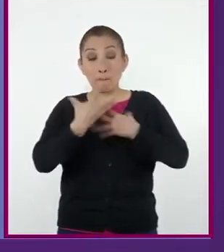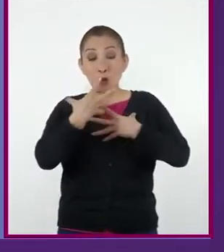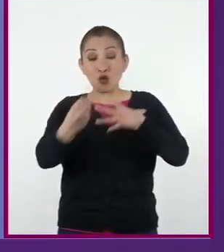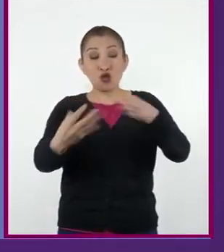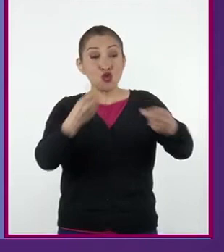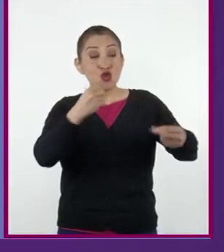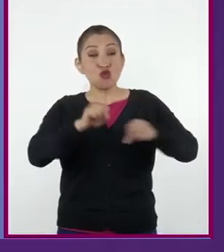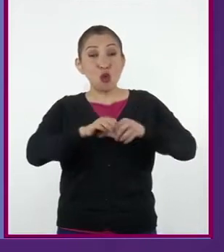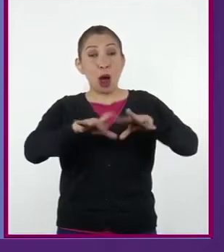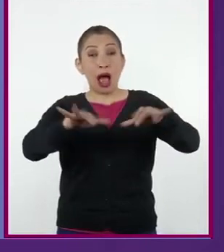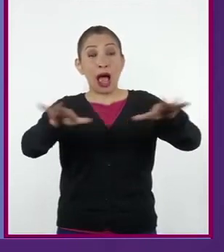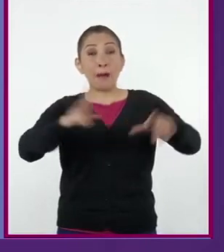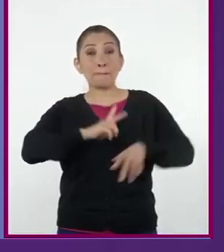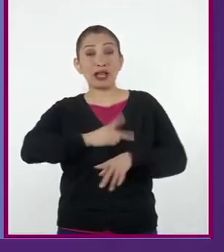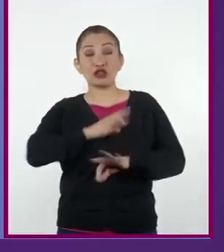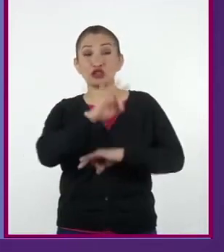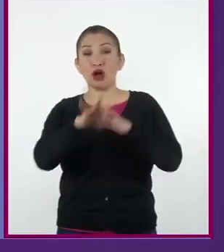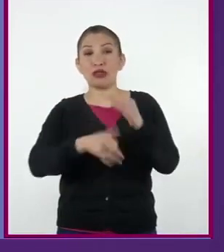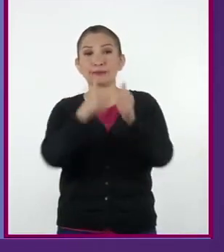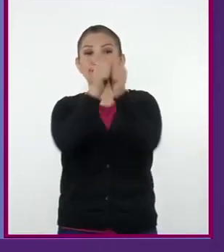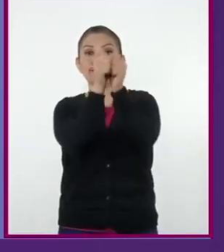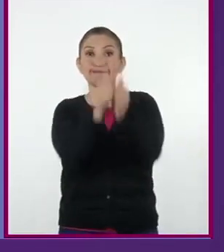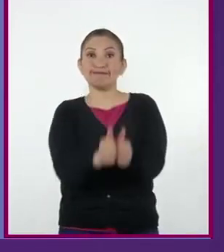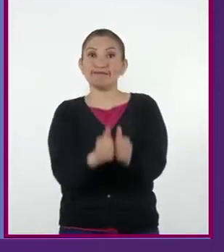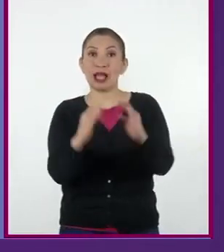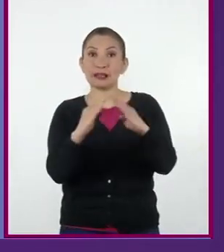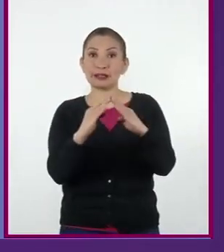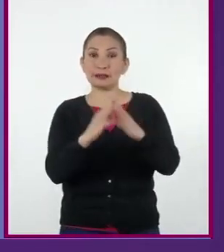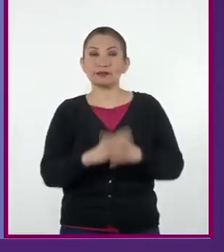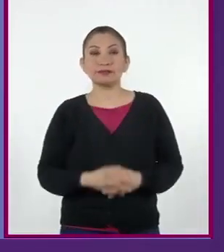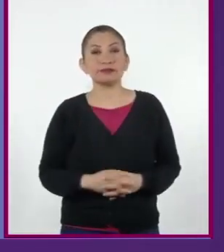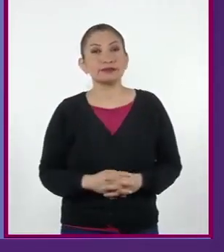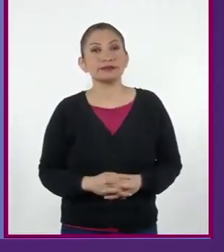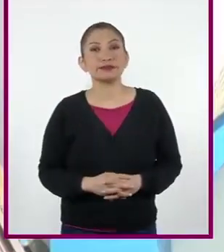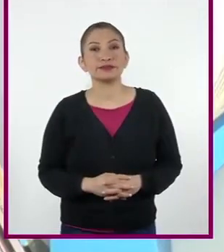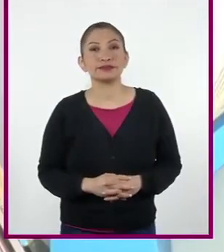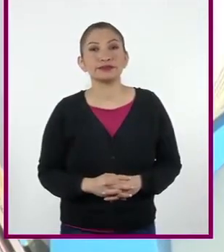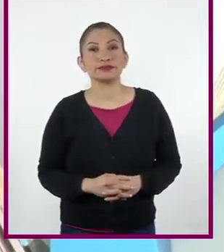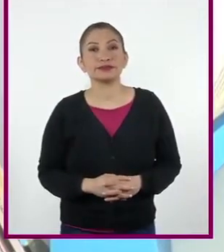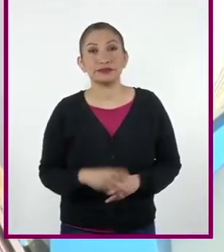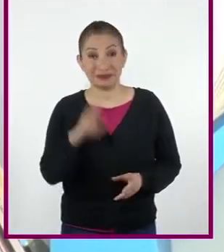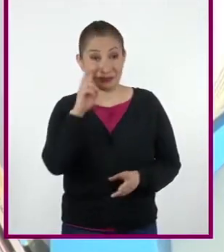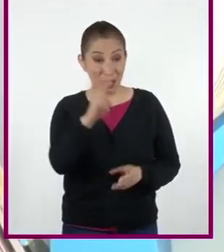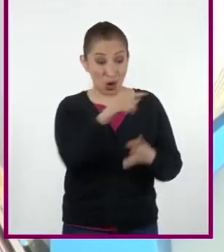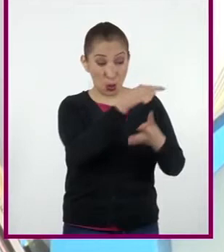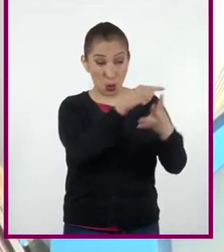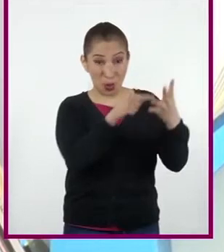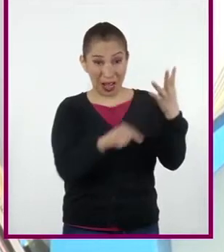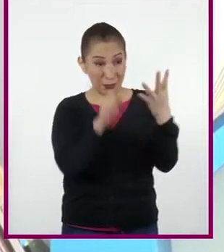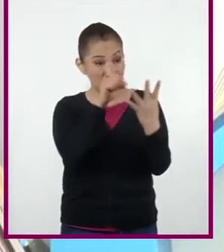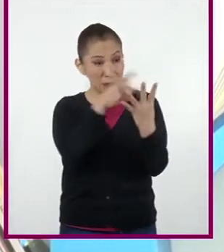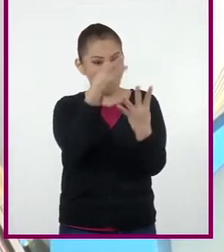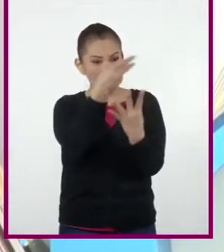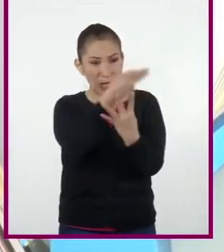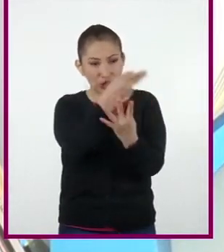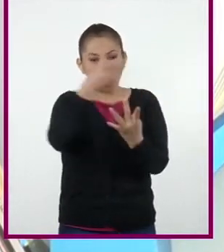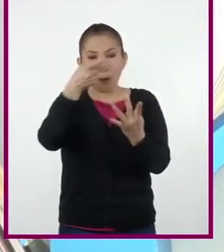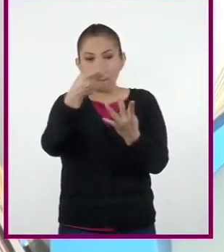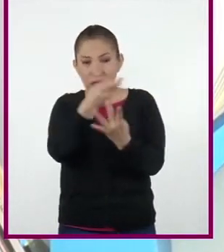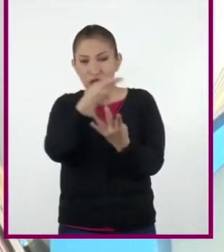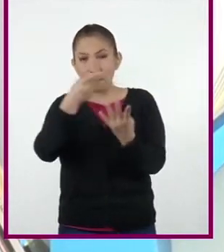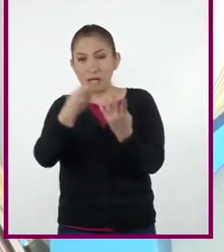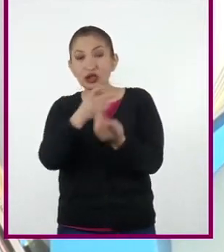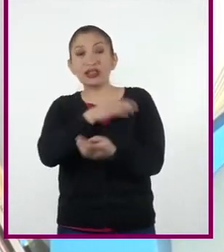a nivel mundial y provocó que todos nos quedáramos en casa. ¿Notaron que todos estos hechos tienen